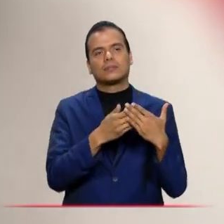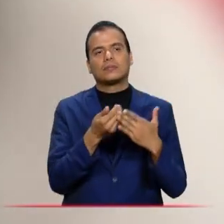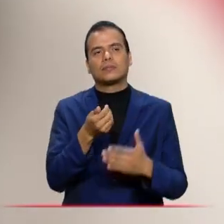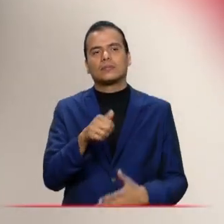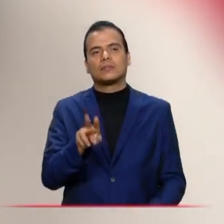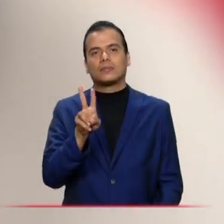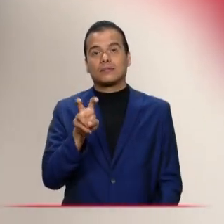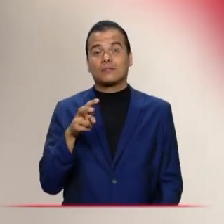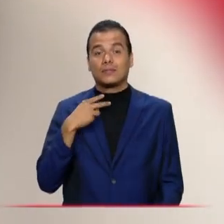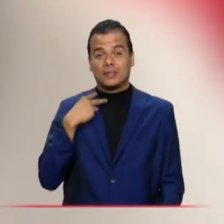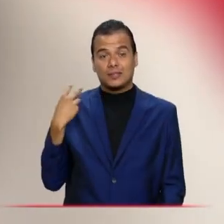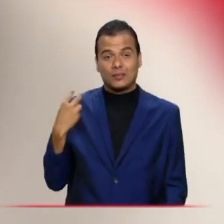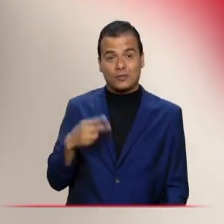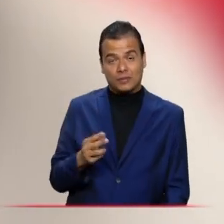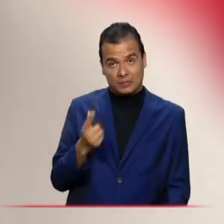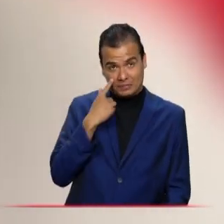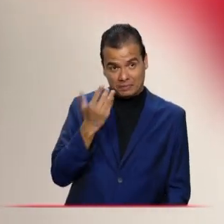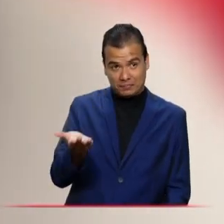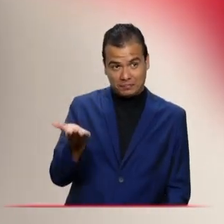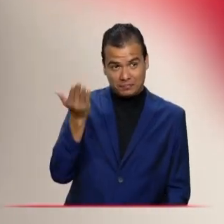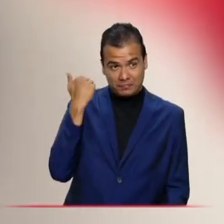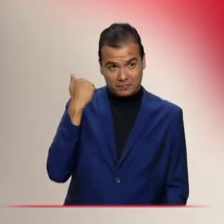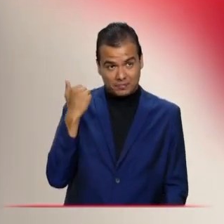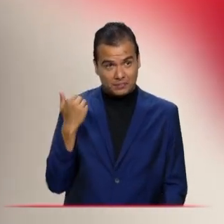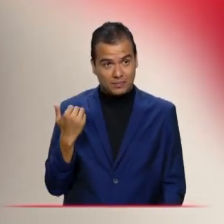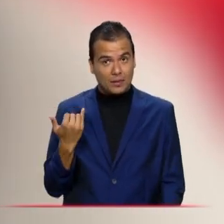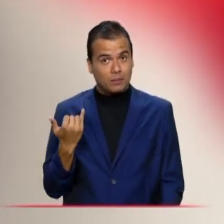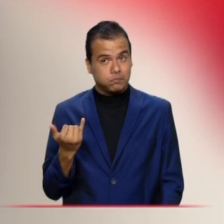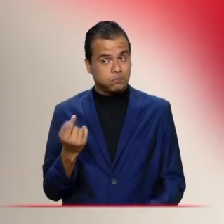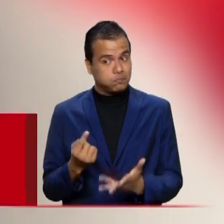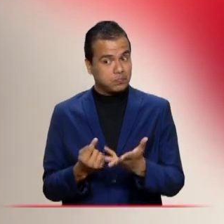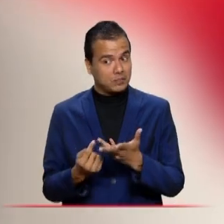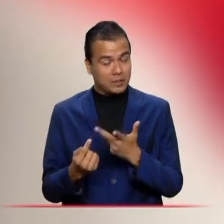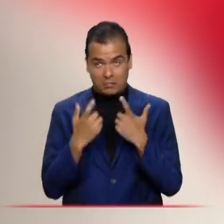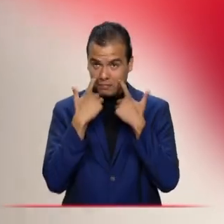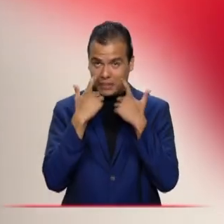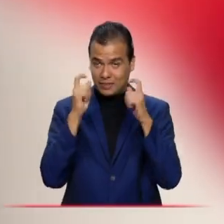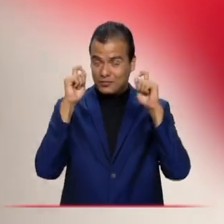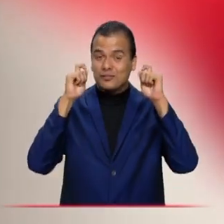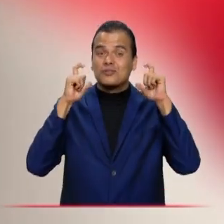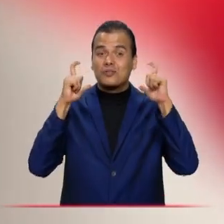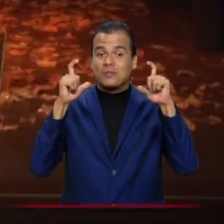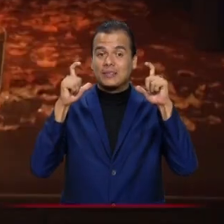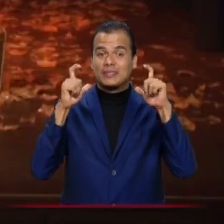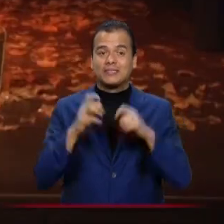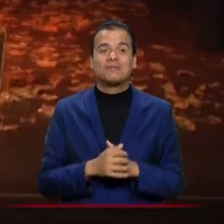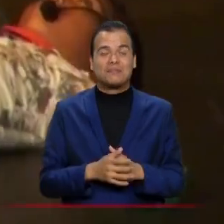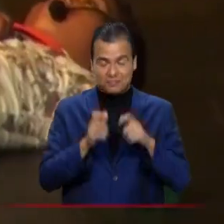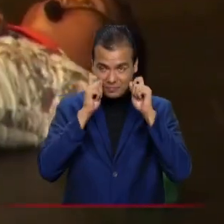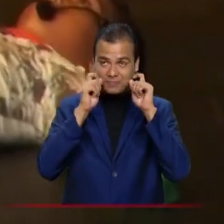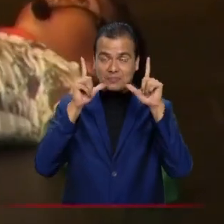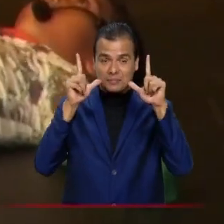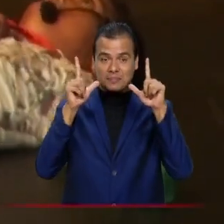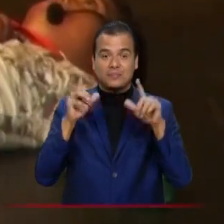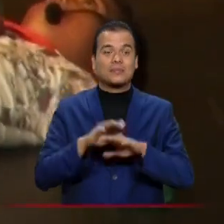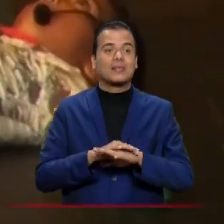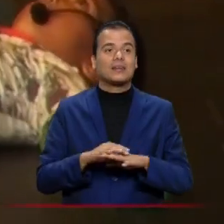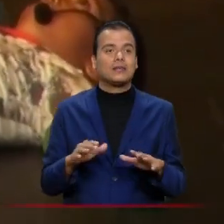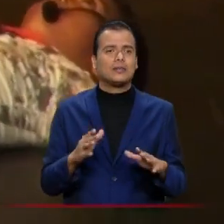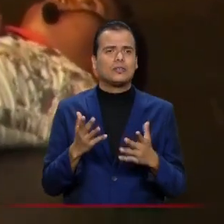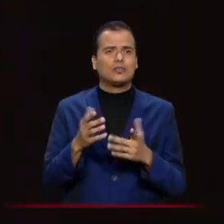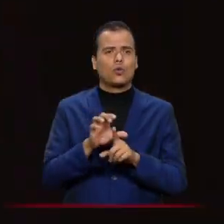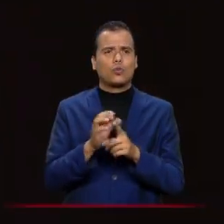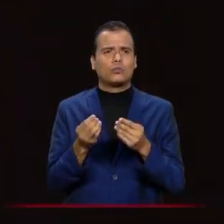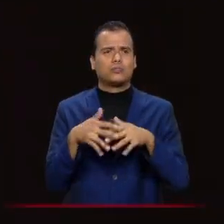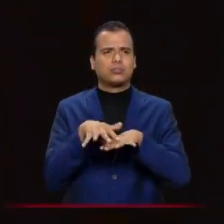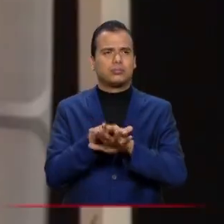17 de noviembre. Los esperamos. Va a haber sorpresas espectaculares en escena. Una jornada de